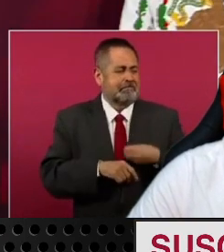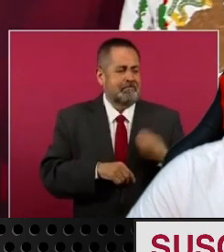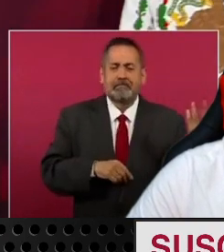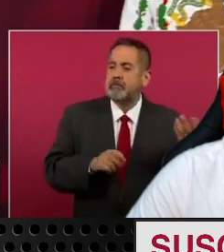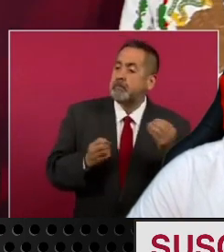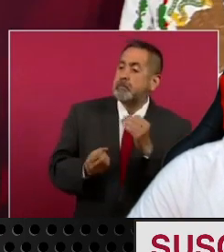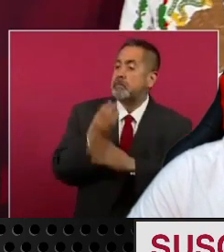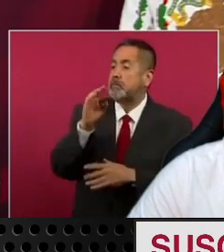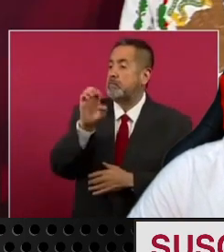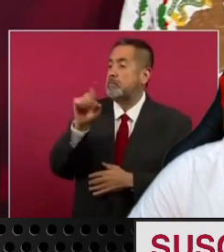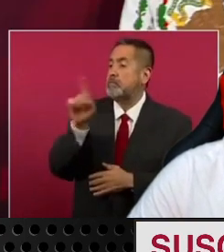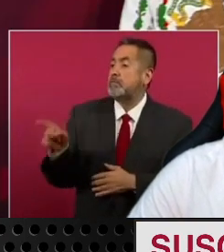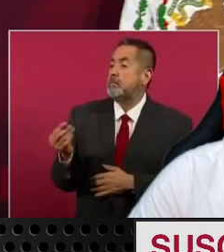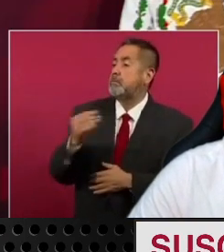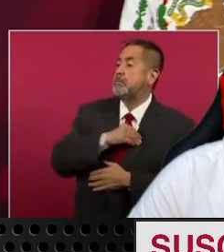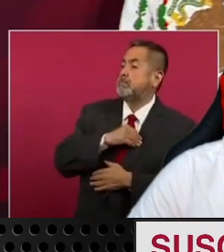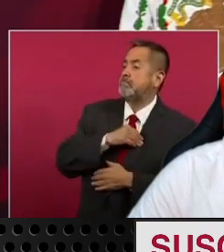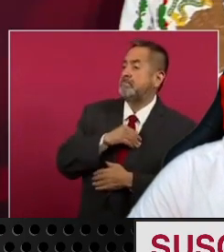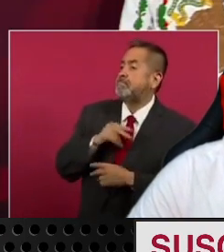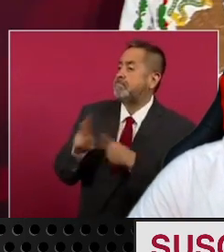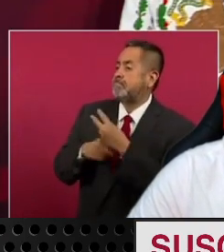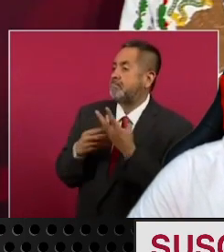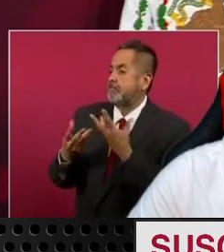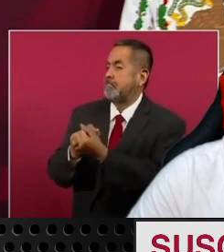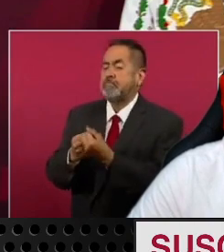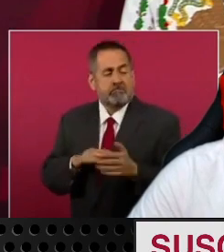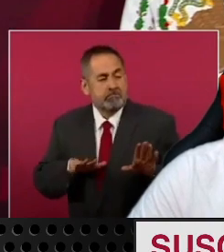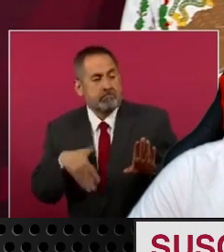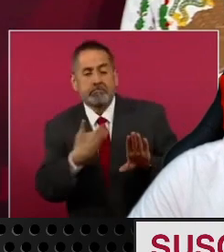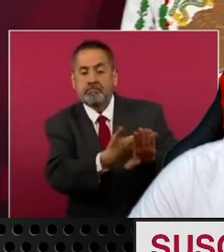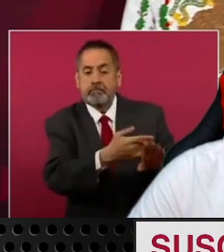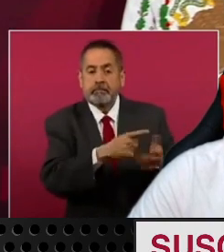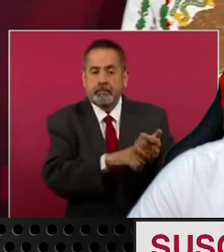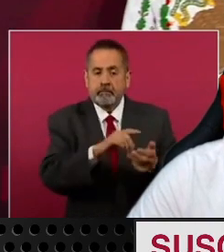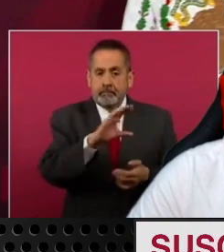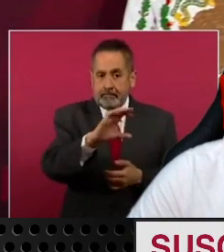y se le lanza a Salinas